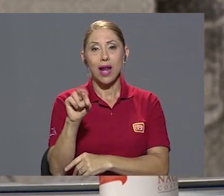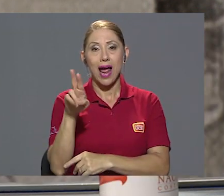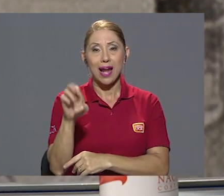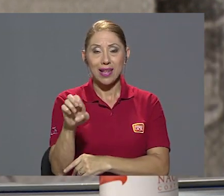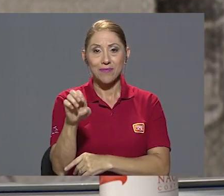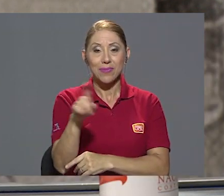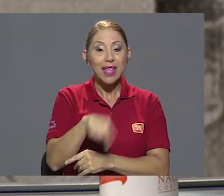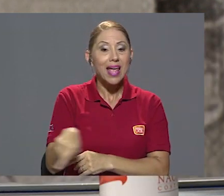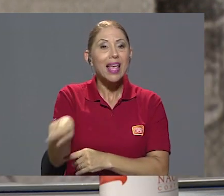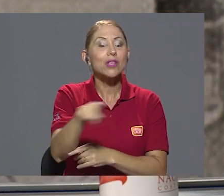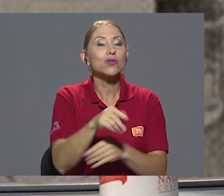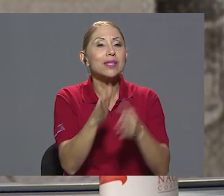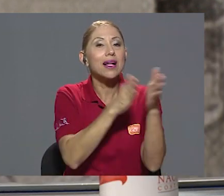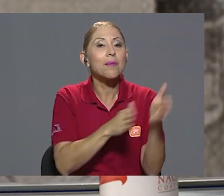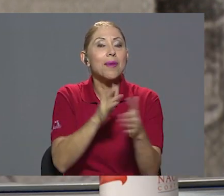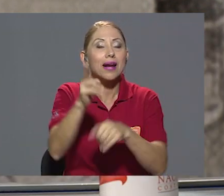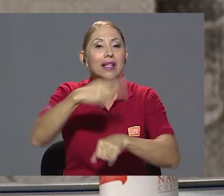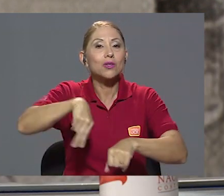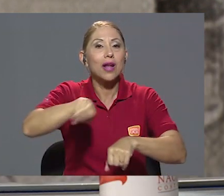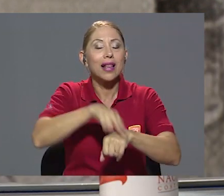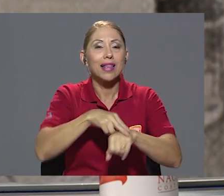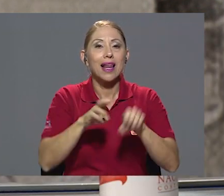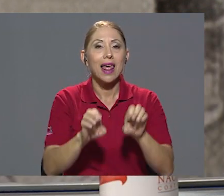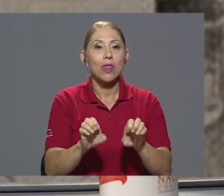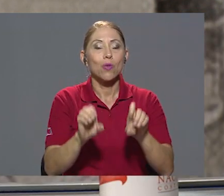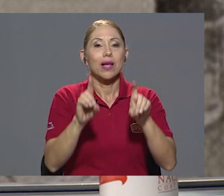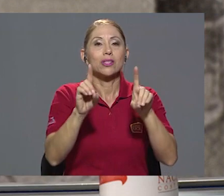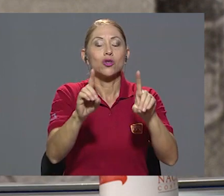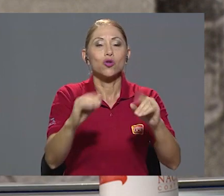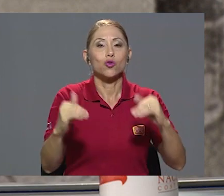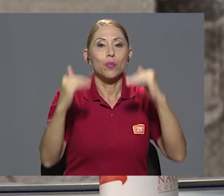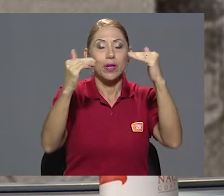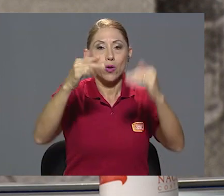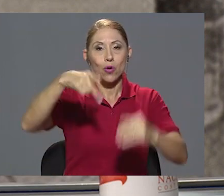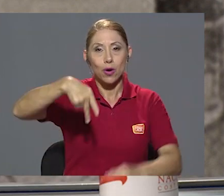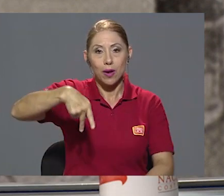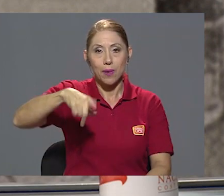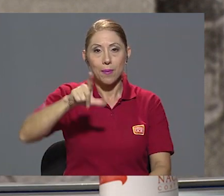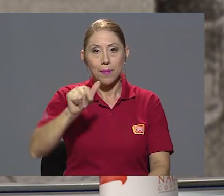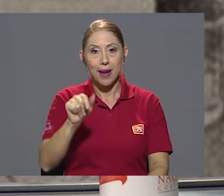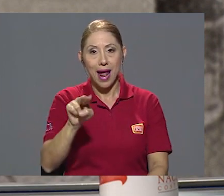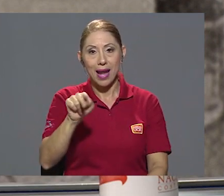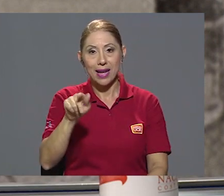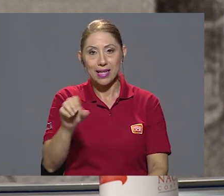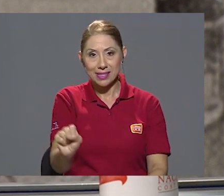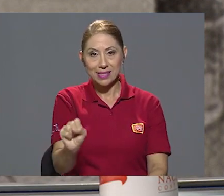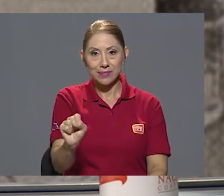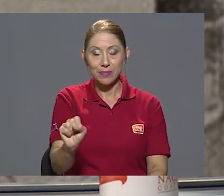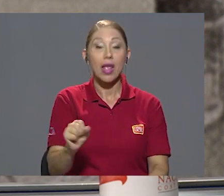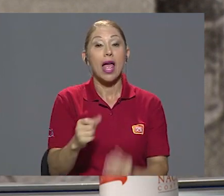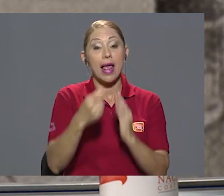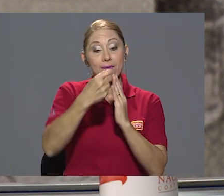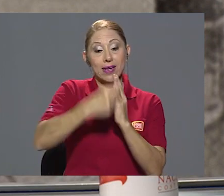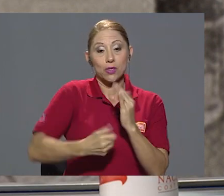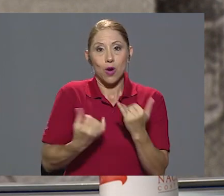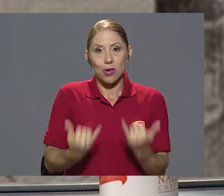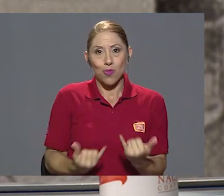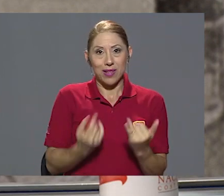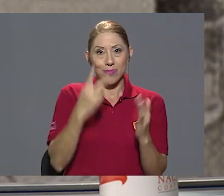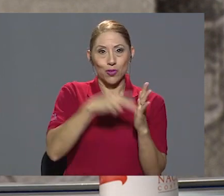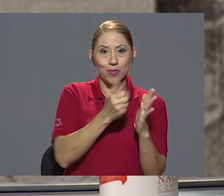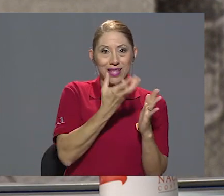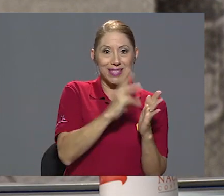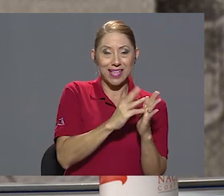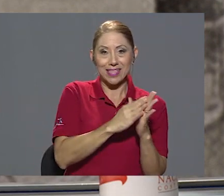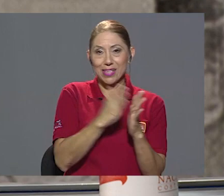Plan Nacional de la Educación Superior, el PLANES. Y en la versión actual, que es la 2016-2020,